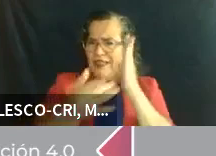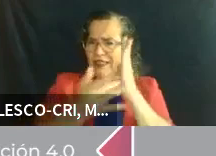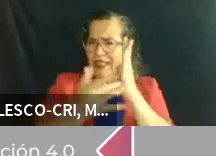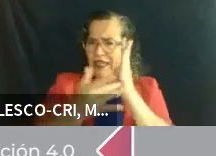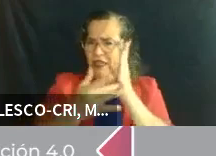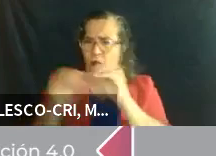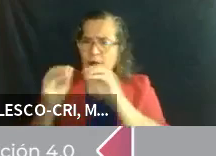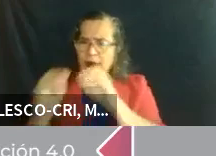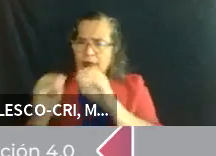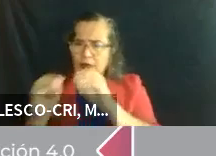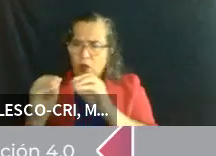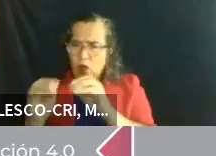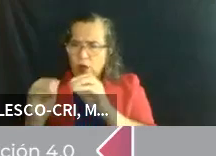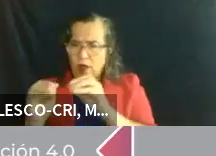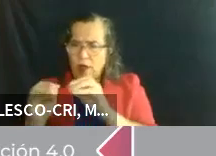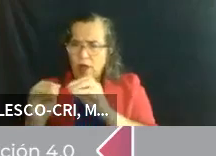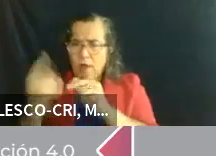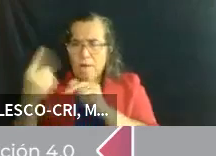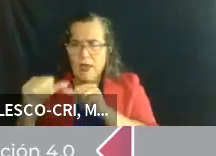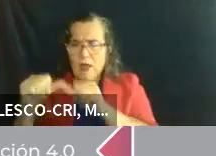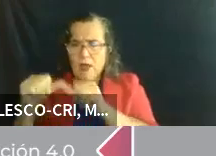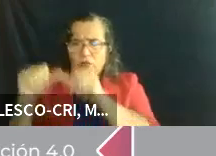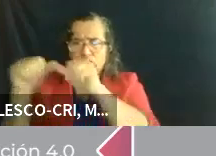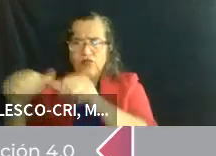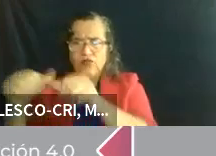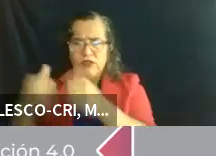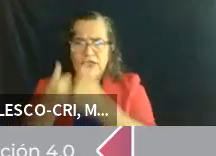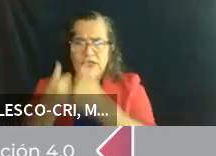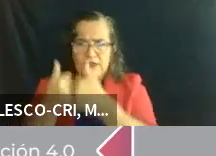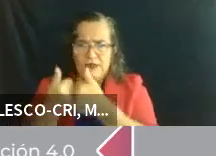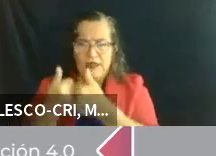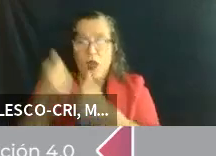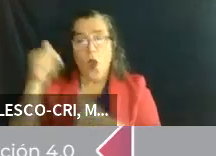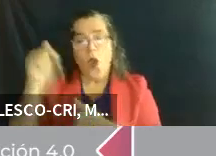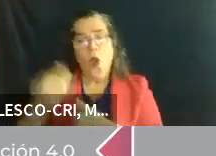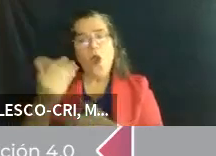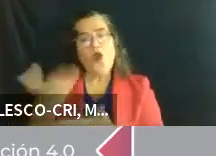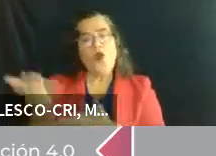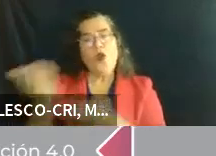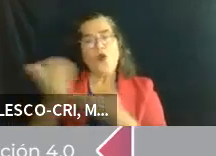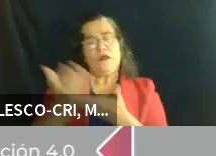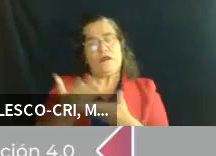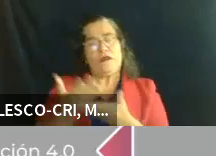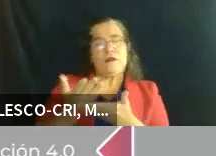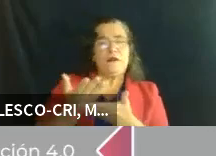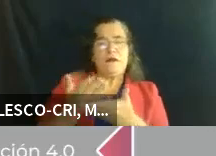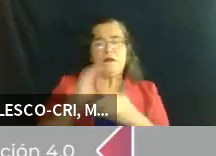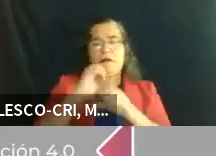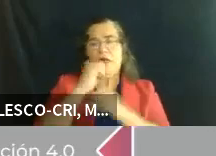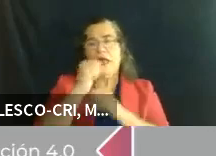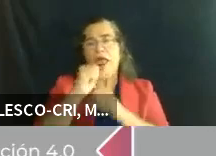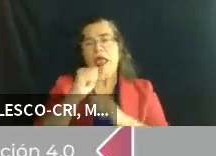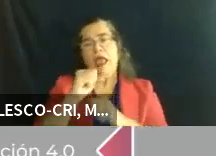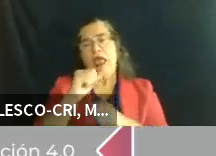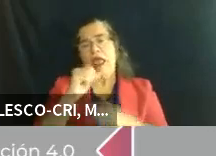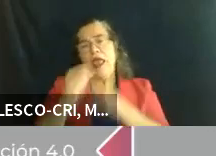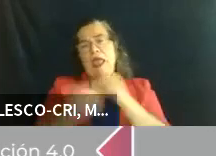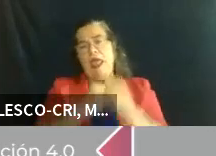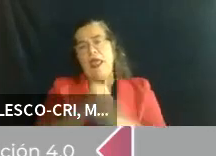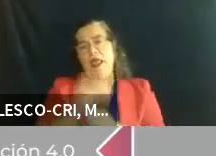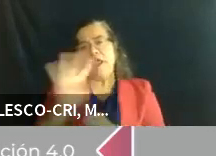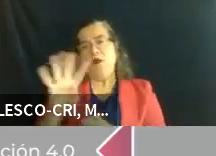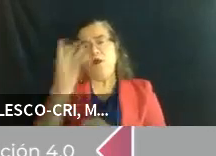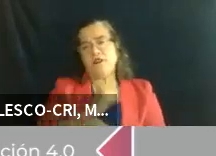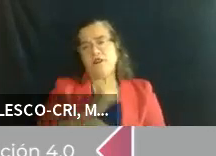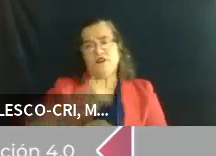para poder llevar adelante estos desafíos que hoy nos ofrece la era industrial, la era tecnológica, perdón, la cuarta revolución